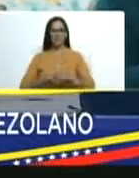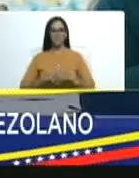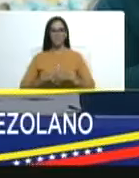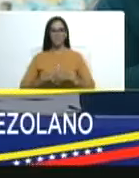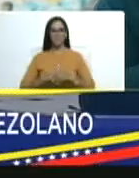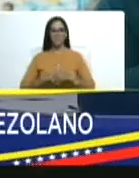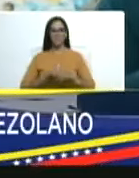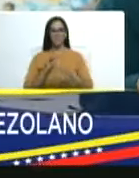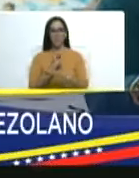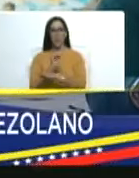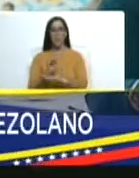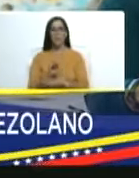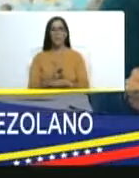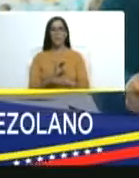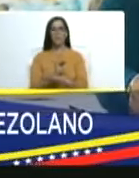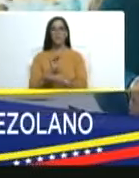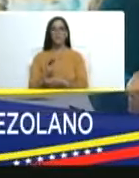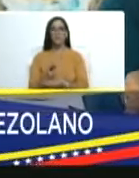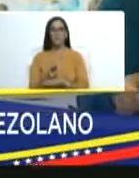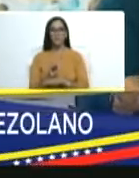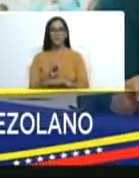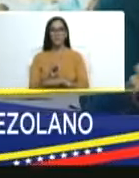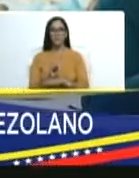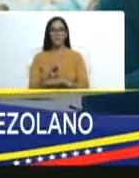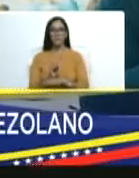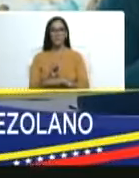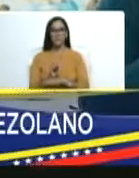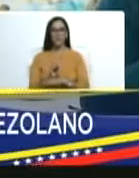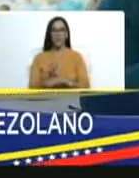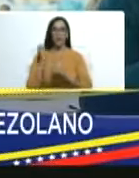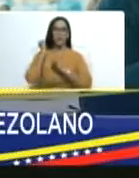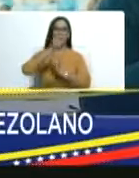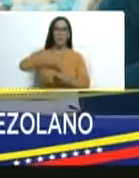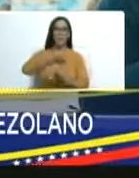de protección a los pescadores y pescadoras.